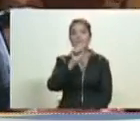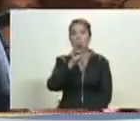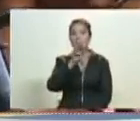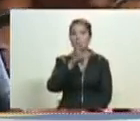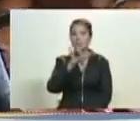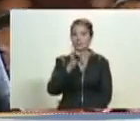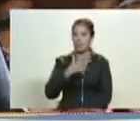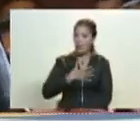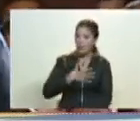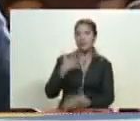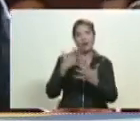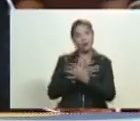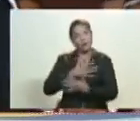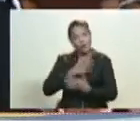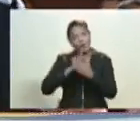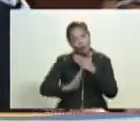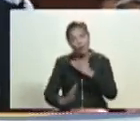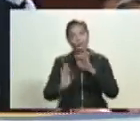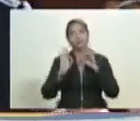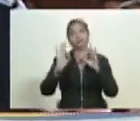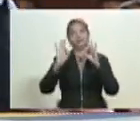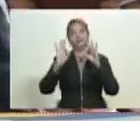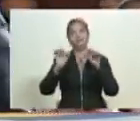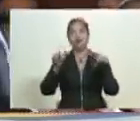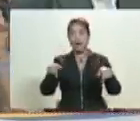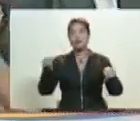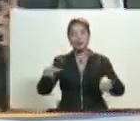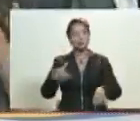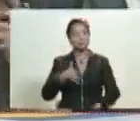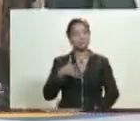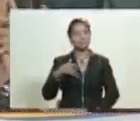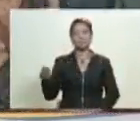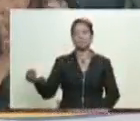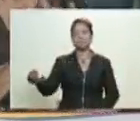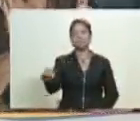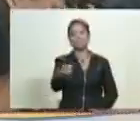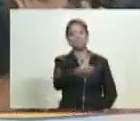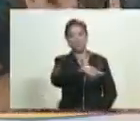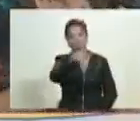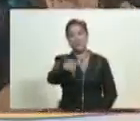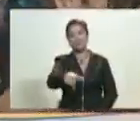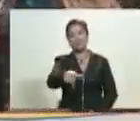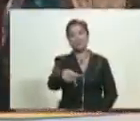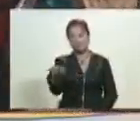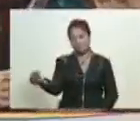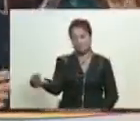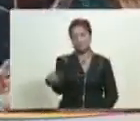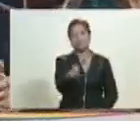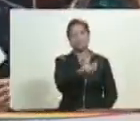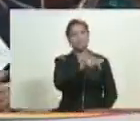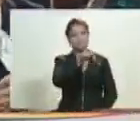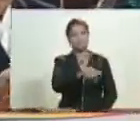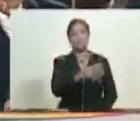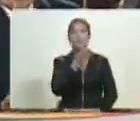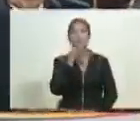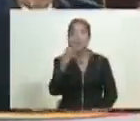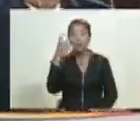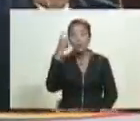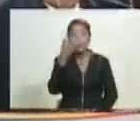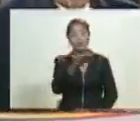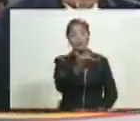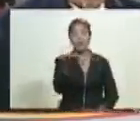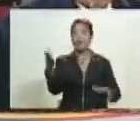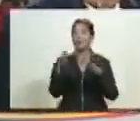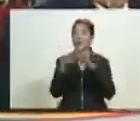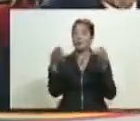nombre. Ya Fabricio Ojeda, aquí está Fabricio, aquí está Fabricio. Buenos días a todas y a